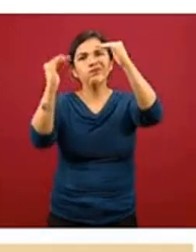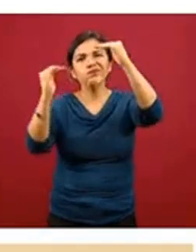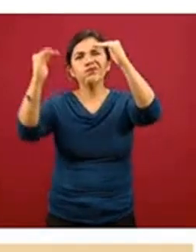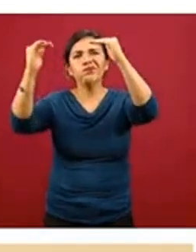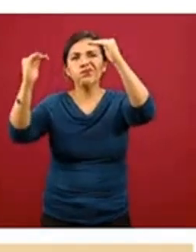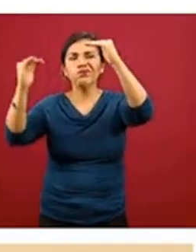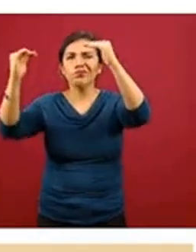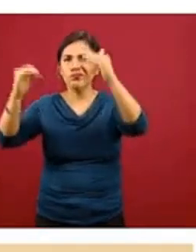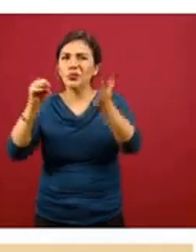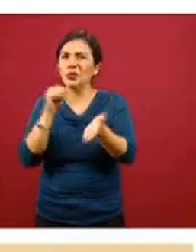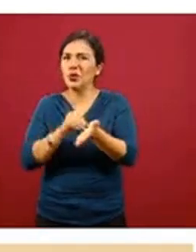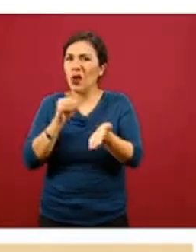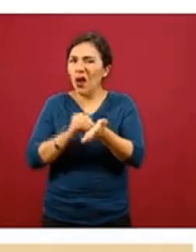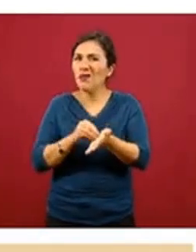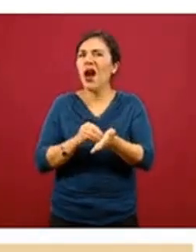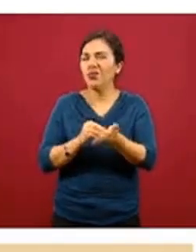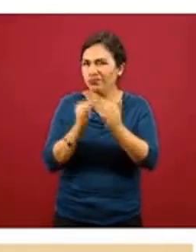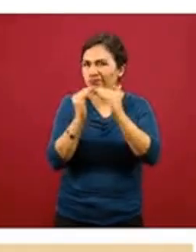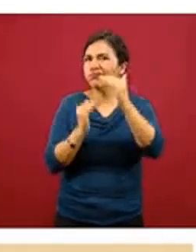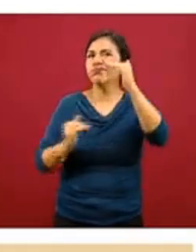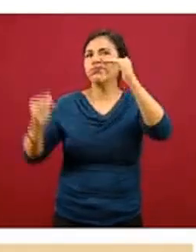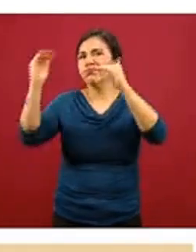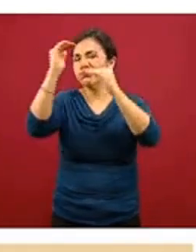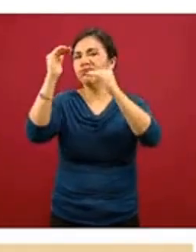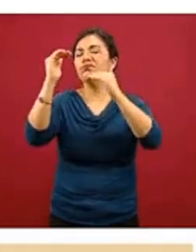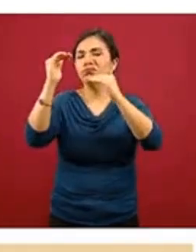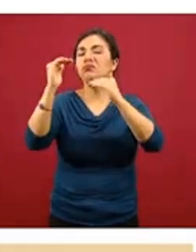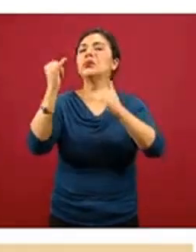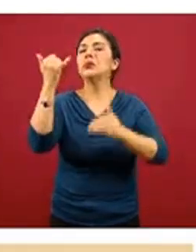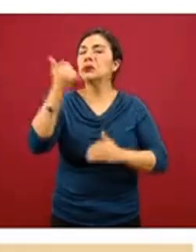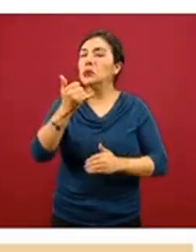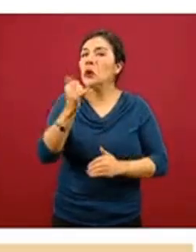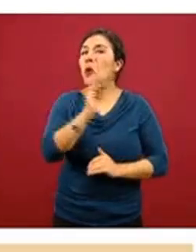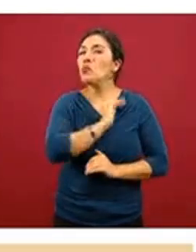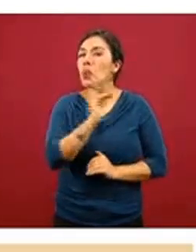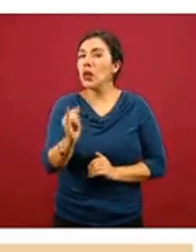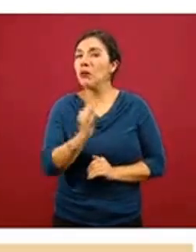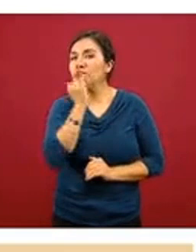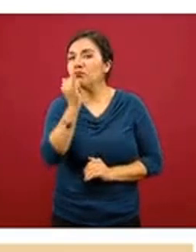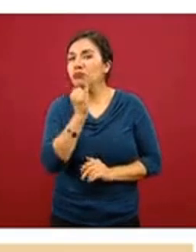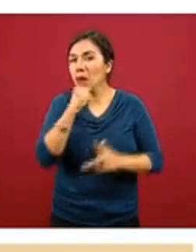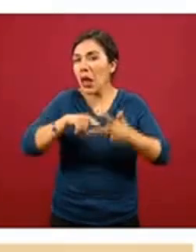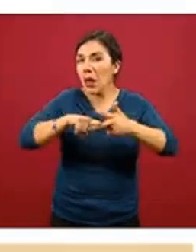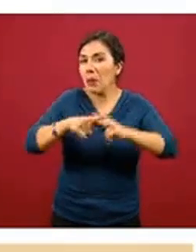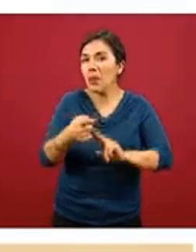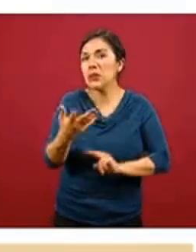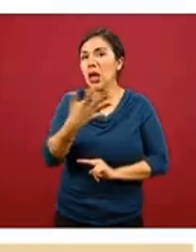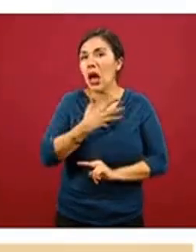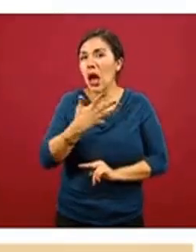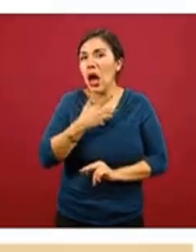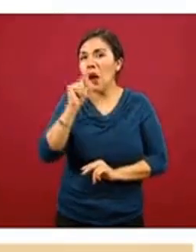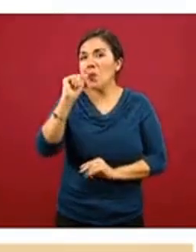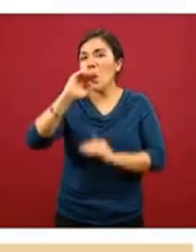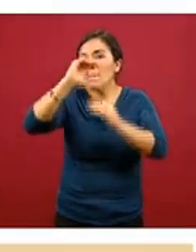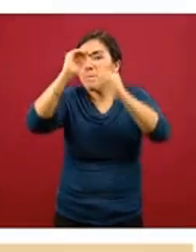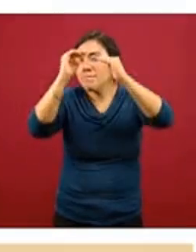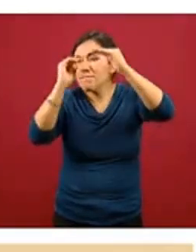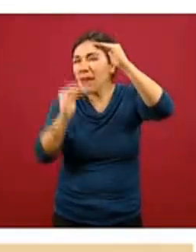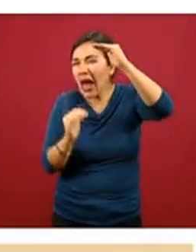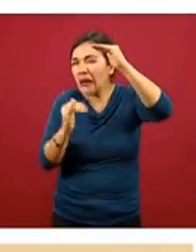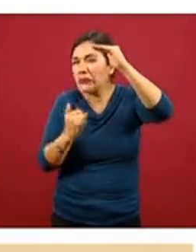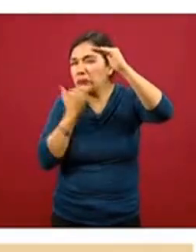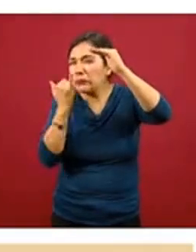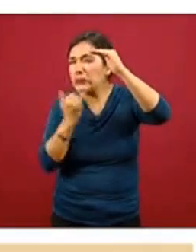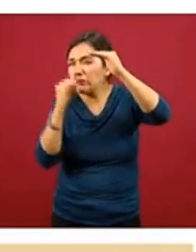parte superior, o sea, una estabilidad alta, y con ciertos signos de empezar a tener una ligera